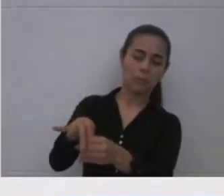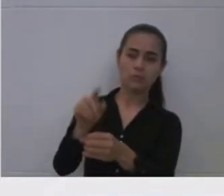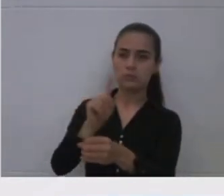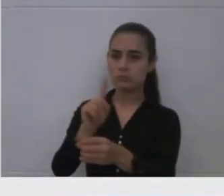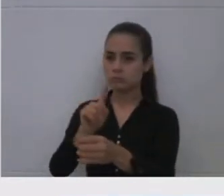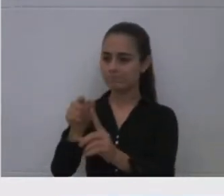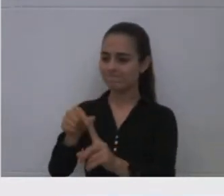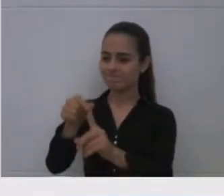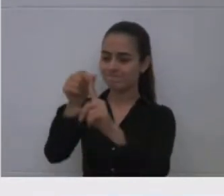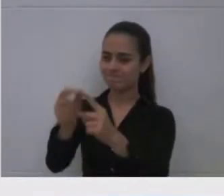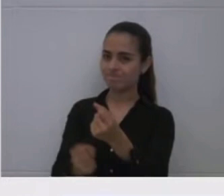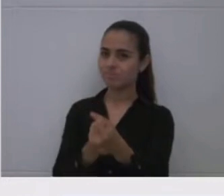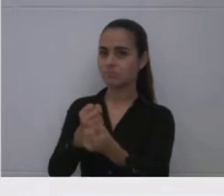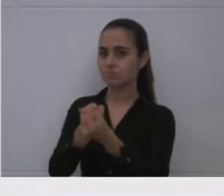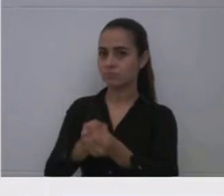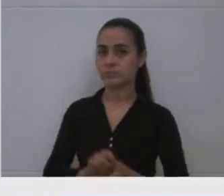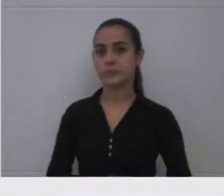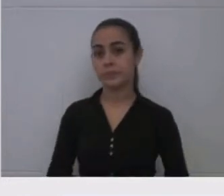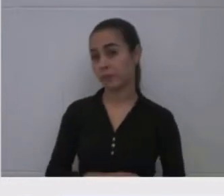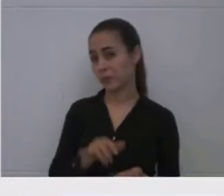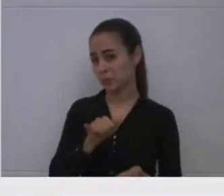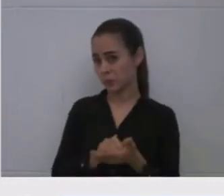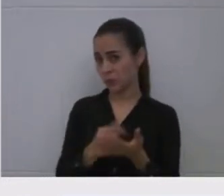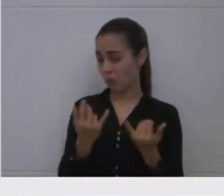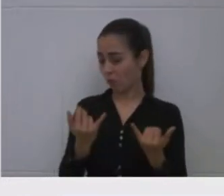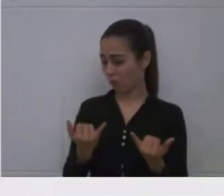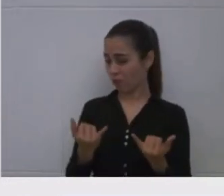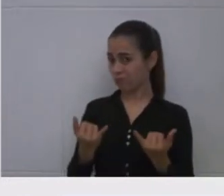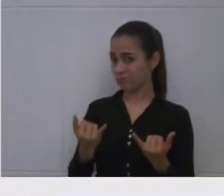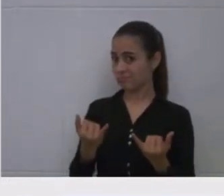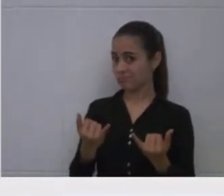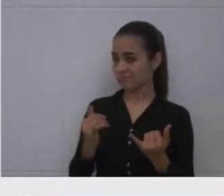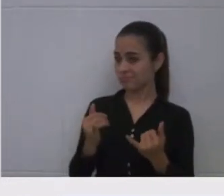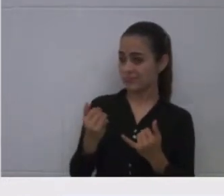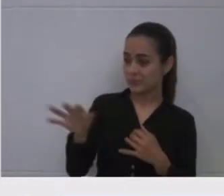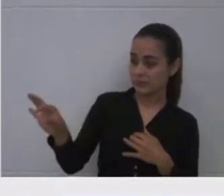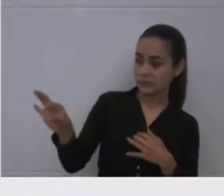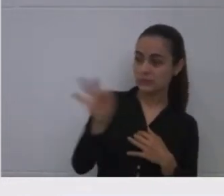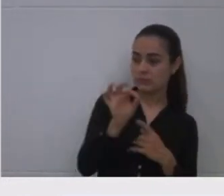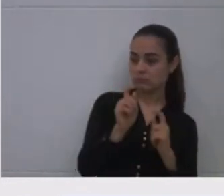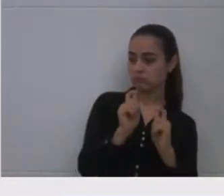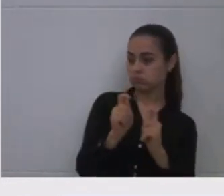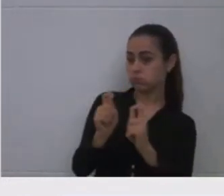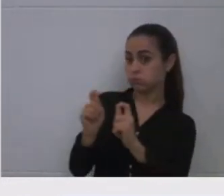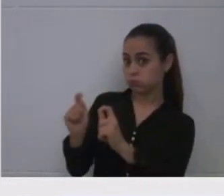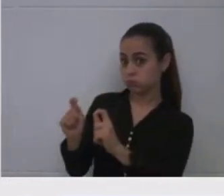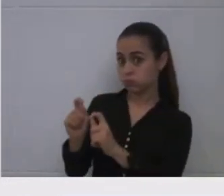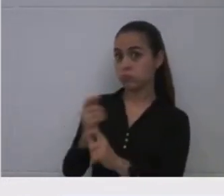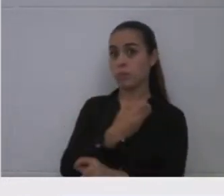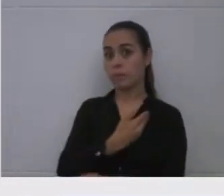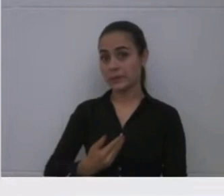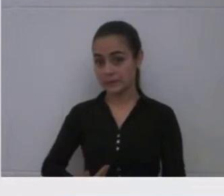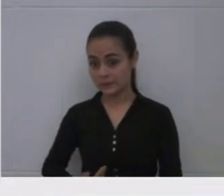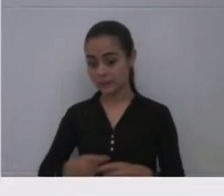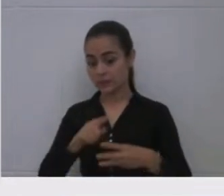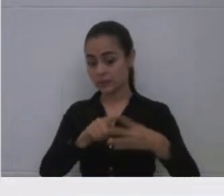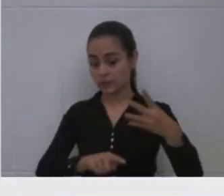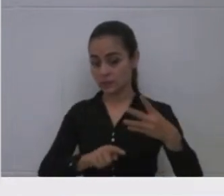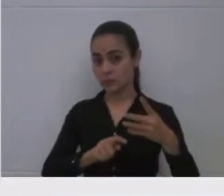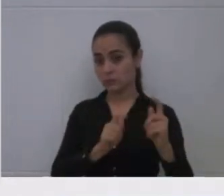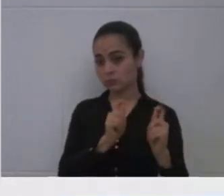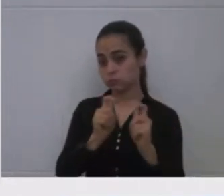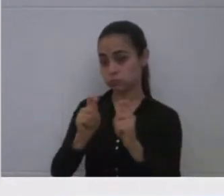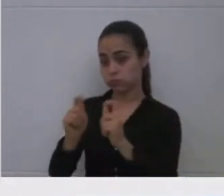Y entonces esta no es una elección más. Esta no es una elección cualquiera. Esta es una elección donde se